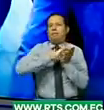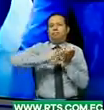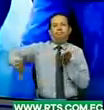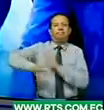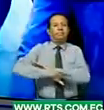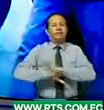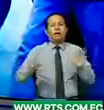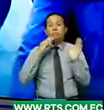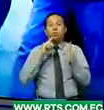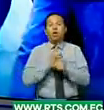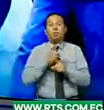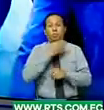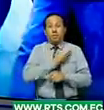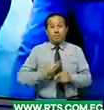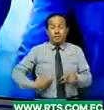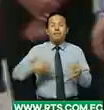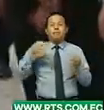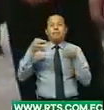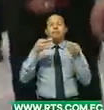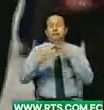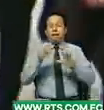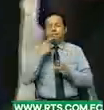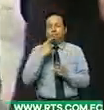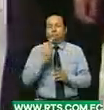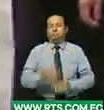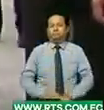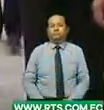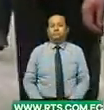Profundas de Pozorja. Veamos.